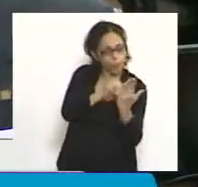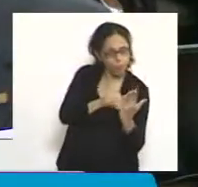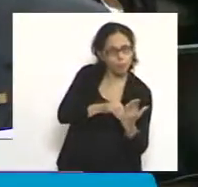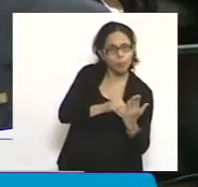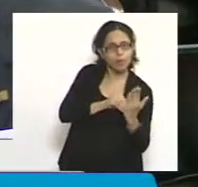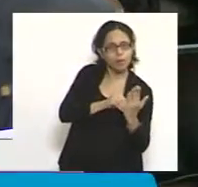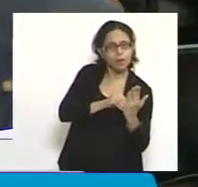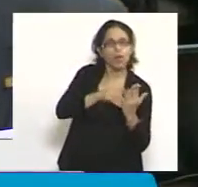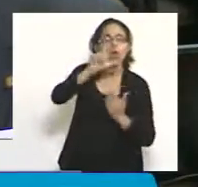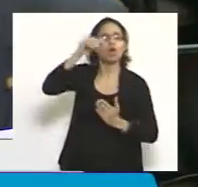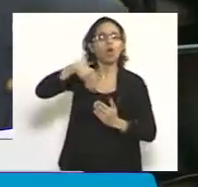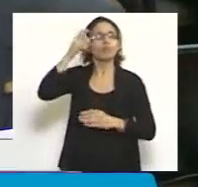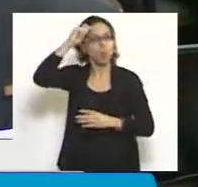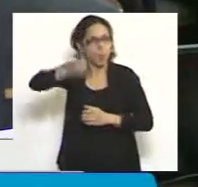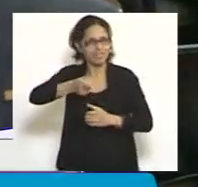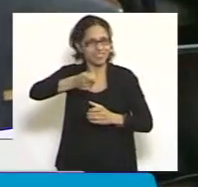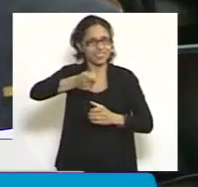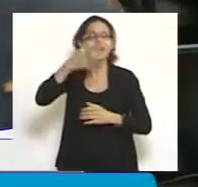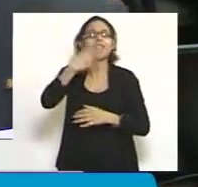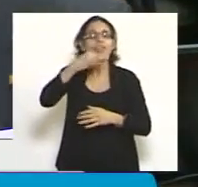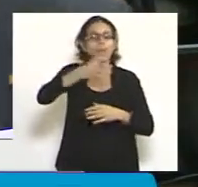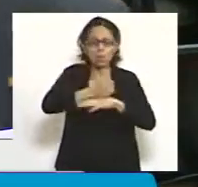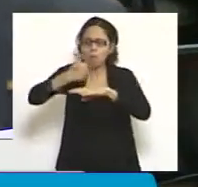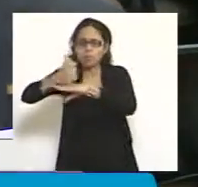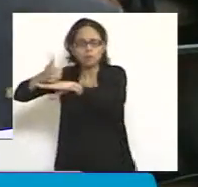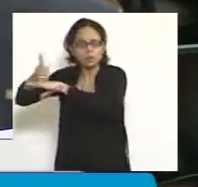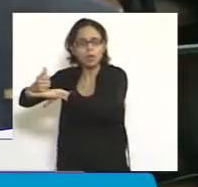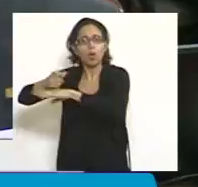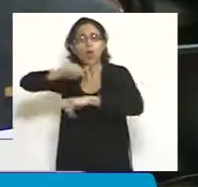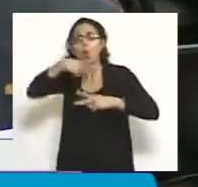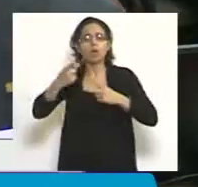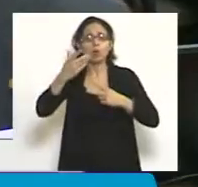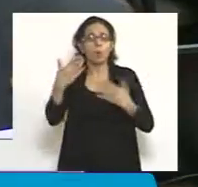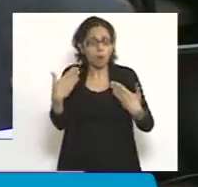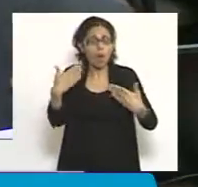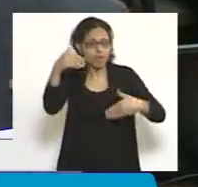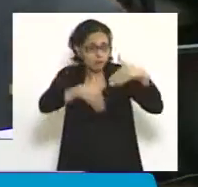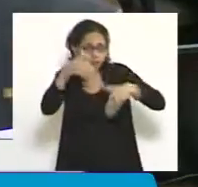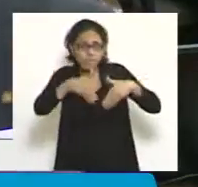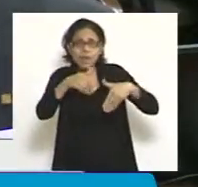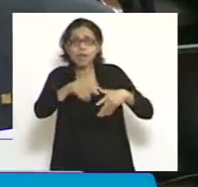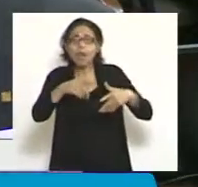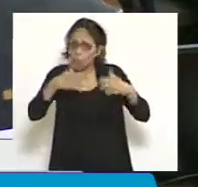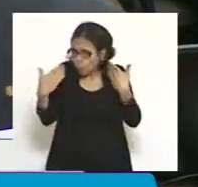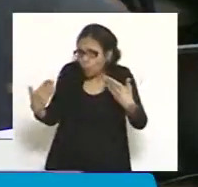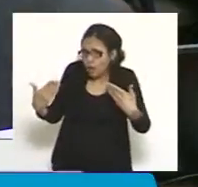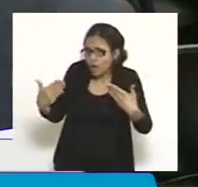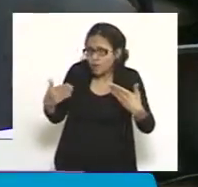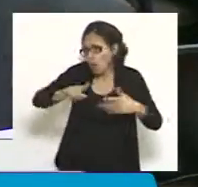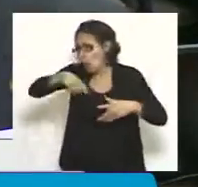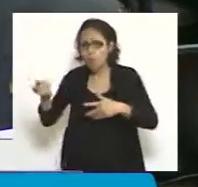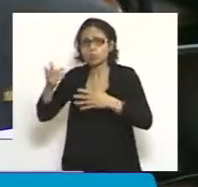está previsto es que los jueces de primera instancia con competencia electoral también son pluricompetentes, es decir,